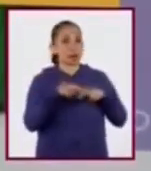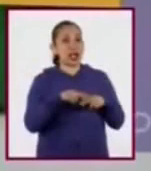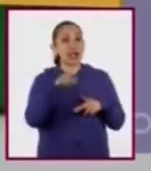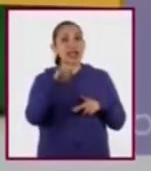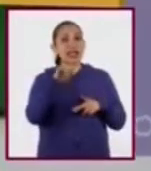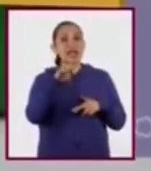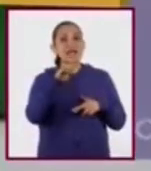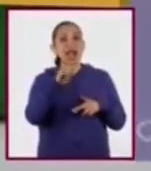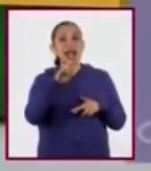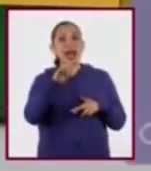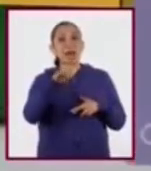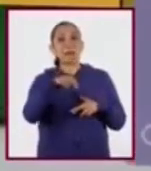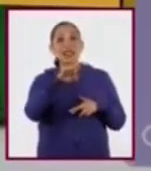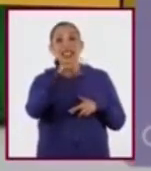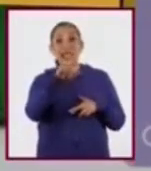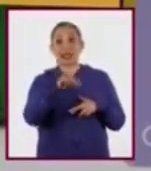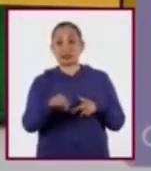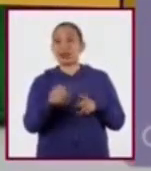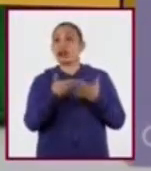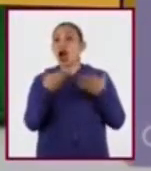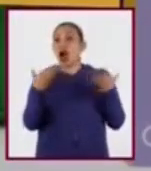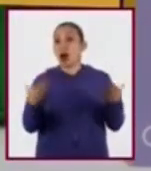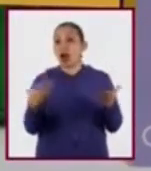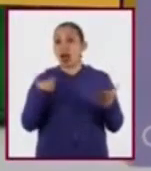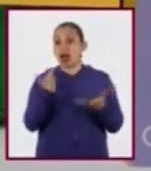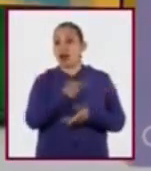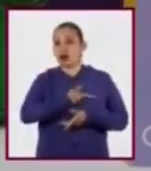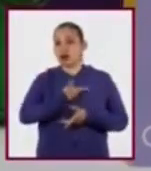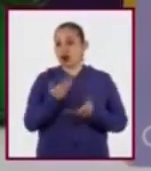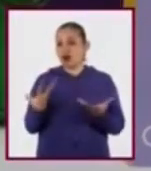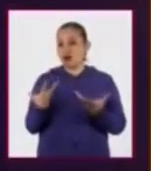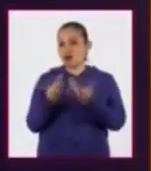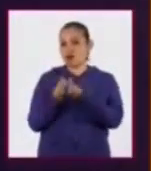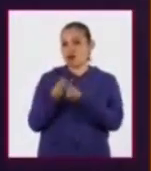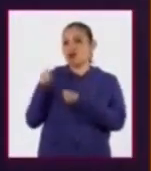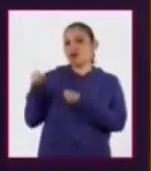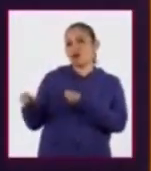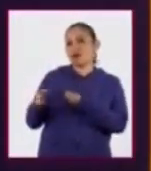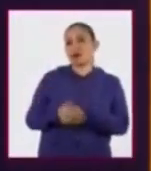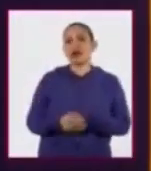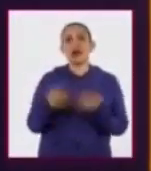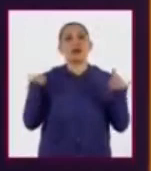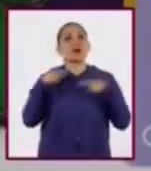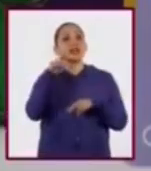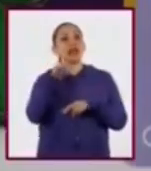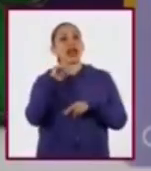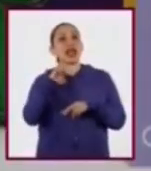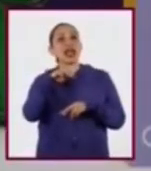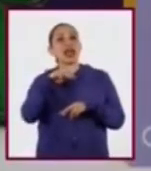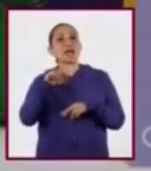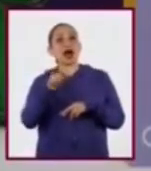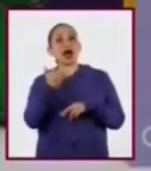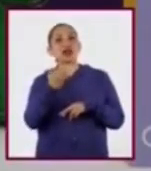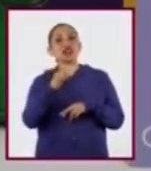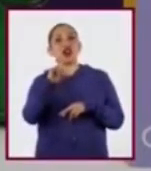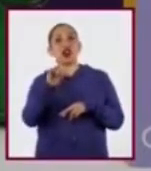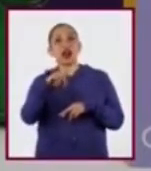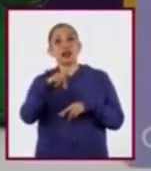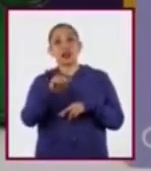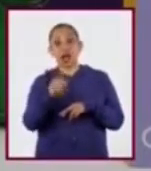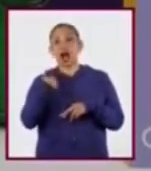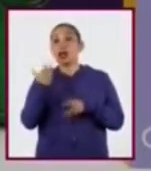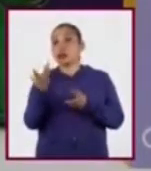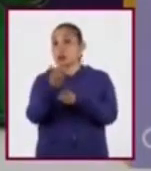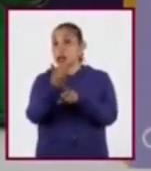Lidia Ramírez Cruz, quien en esta ocasión tendrá el gusto de estar acompañada por... la maestra Emma Yolanda Flores Nava, quienes